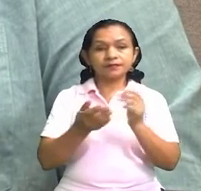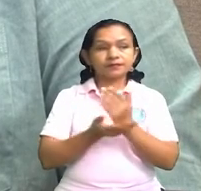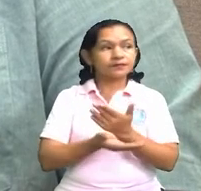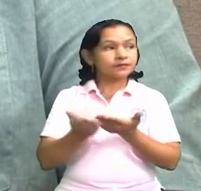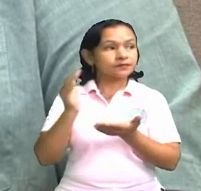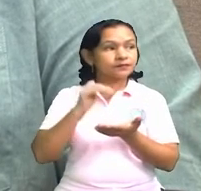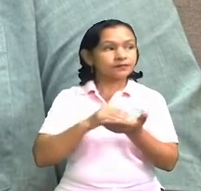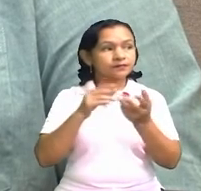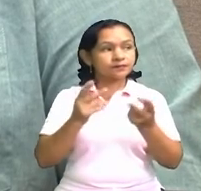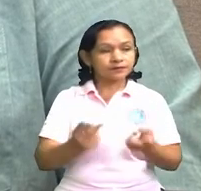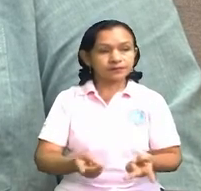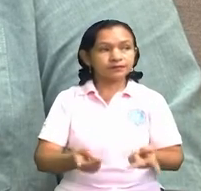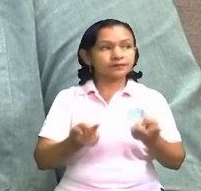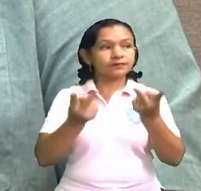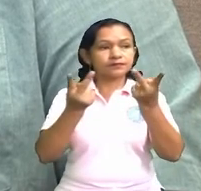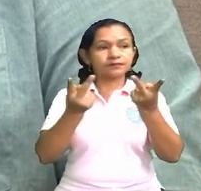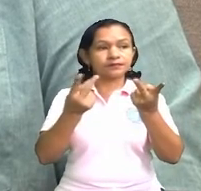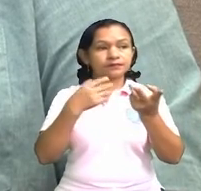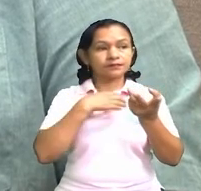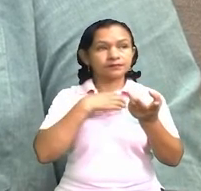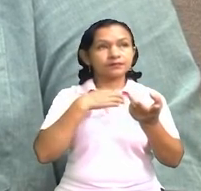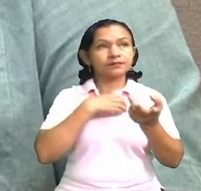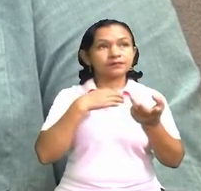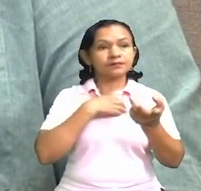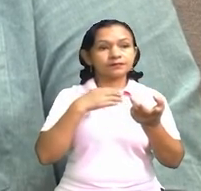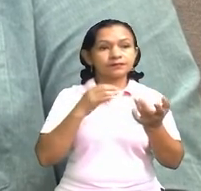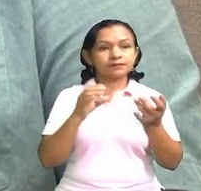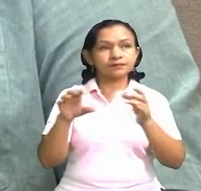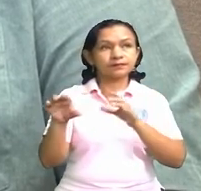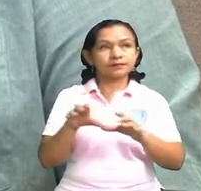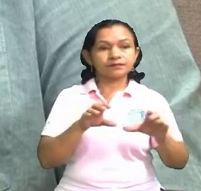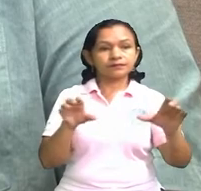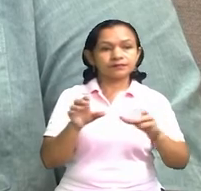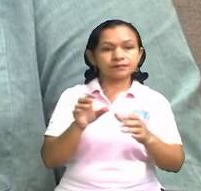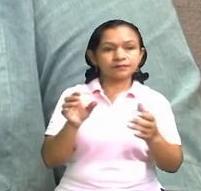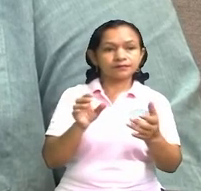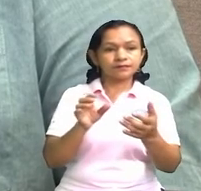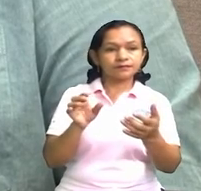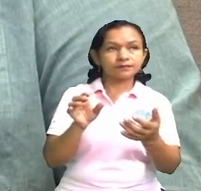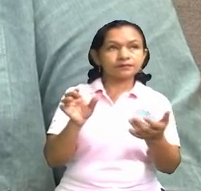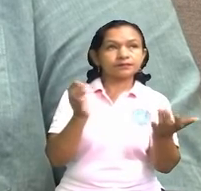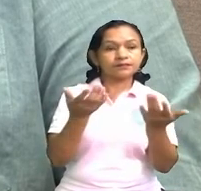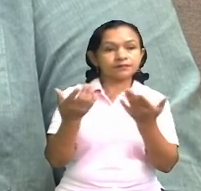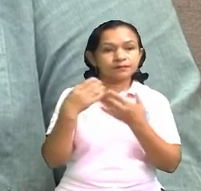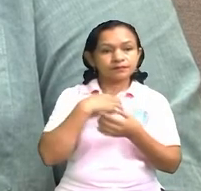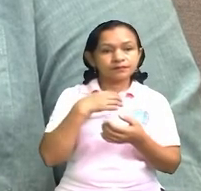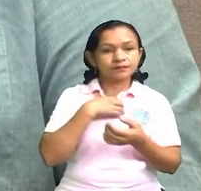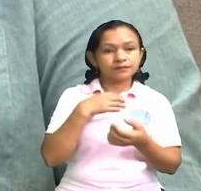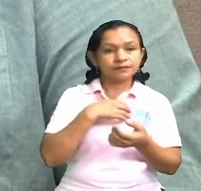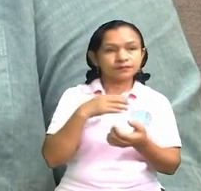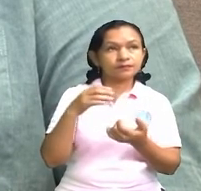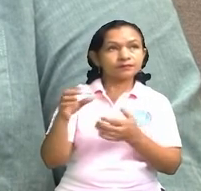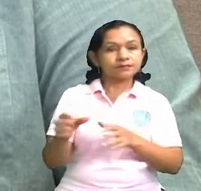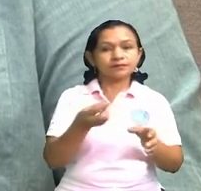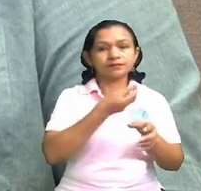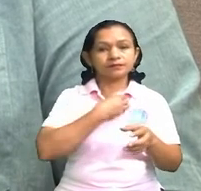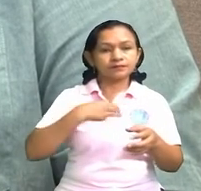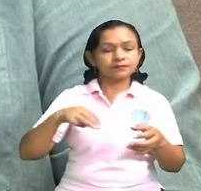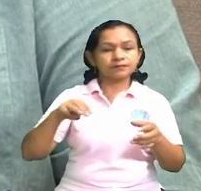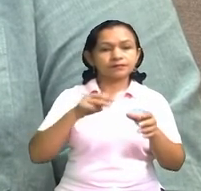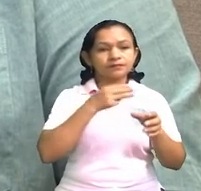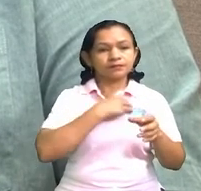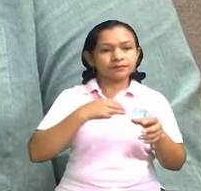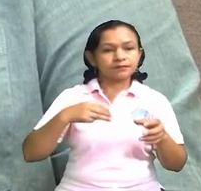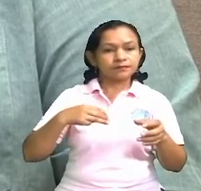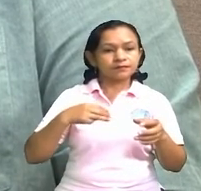a darle vida a lo que son nuestras academias, nuestras escuelas en el Ministerio